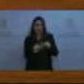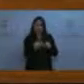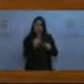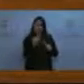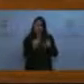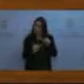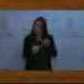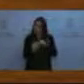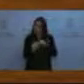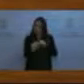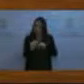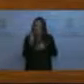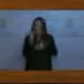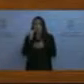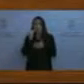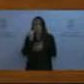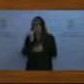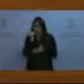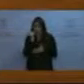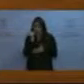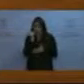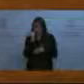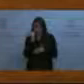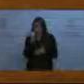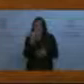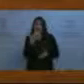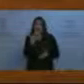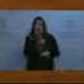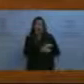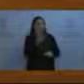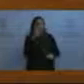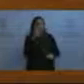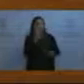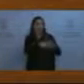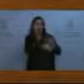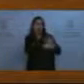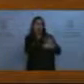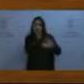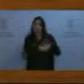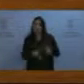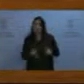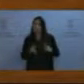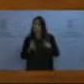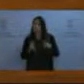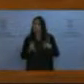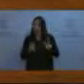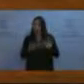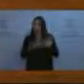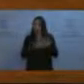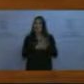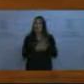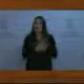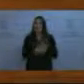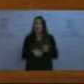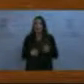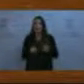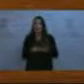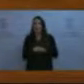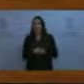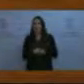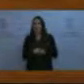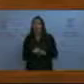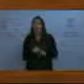hoy, Javier Fernández, manteniendo a esta consejera, no solo será cómplice, como lo ha hecho hasta ahora, de sus